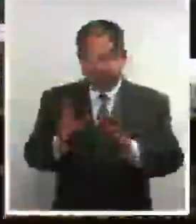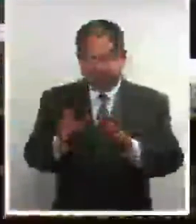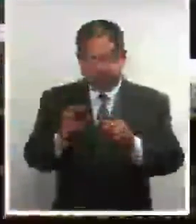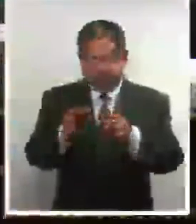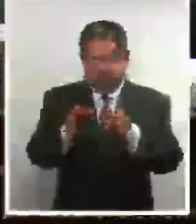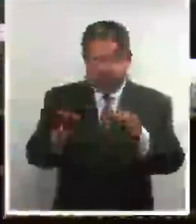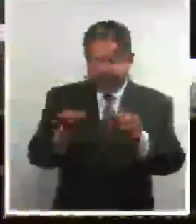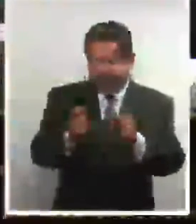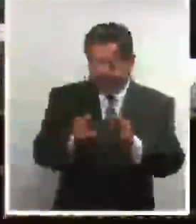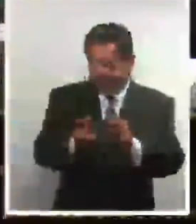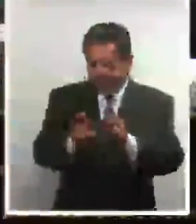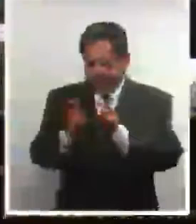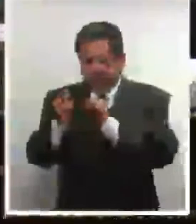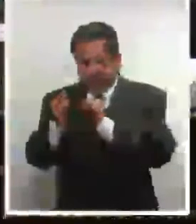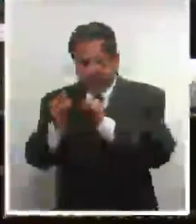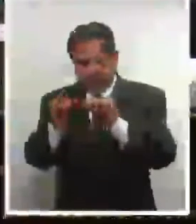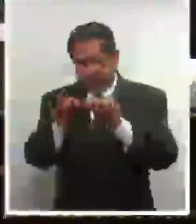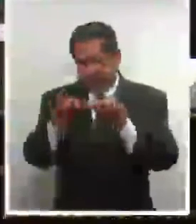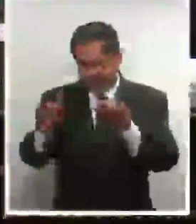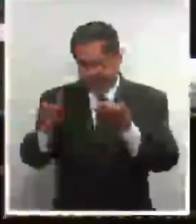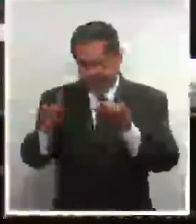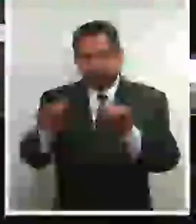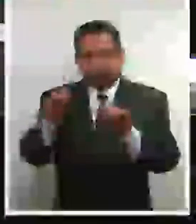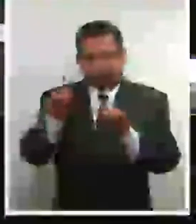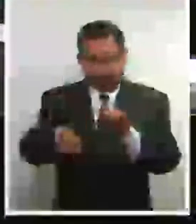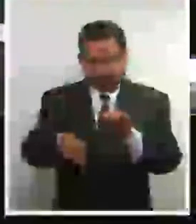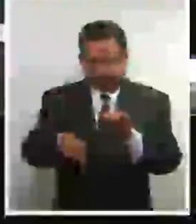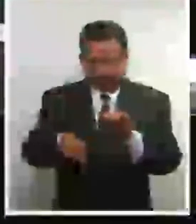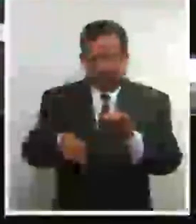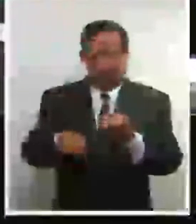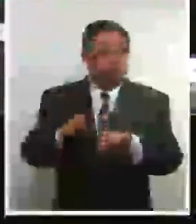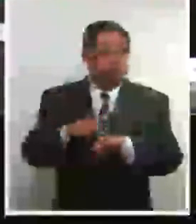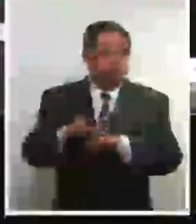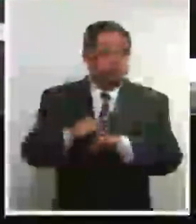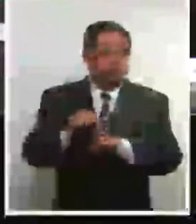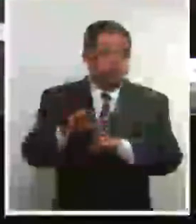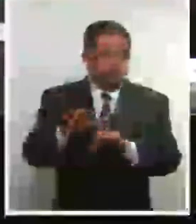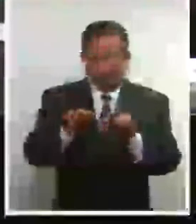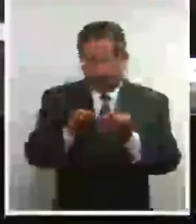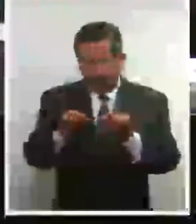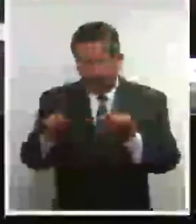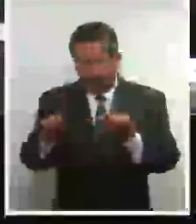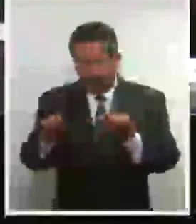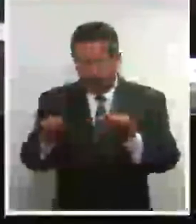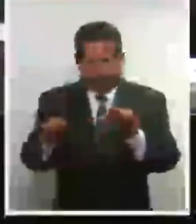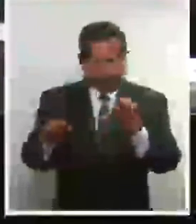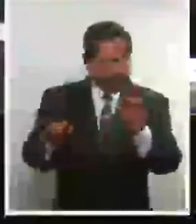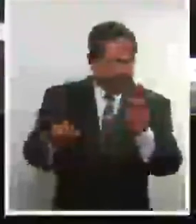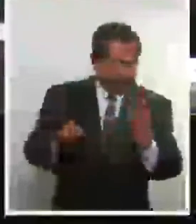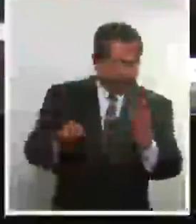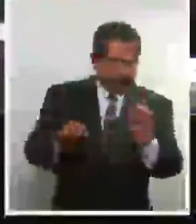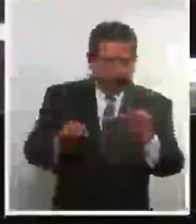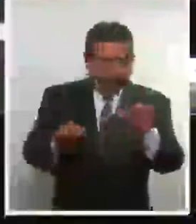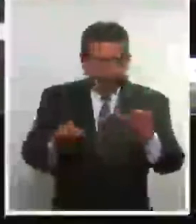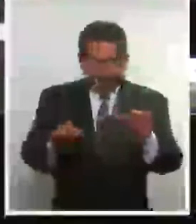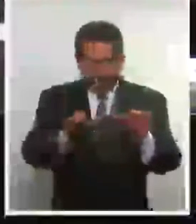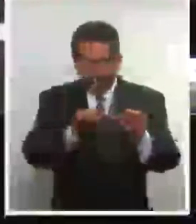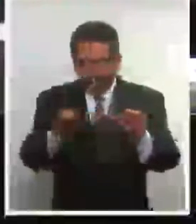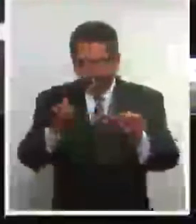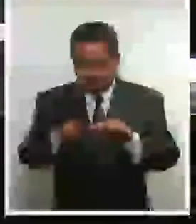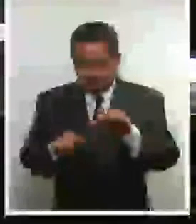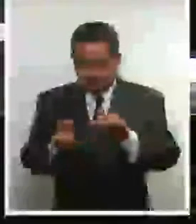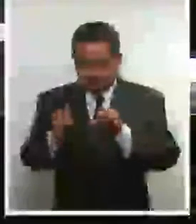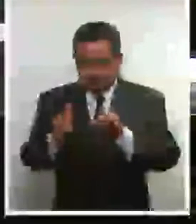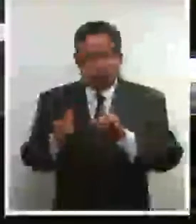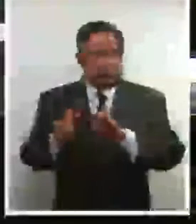retira esa frase del numeral 5 del apartado A. Y una